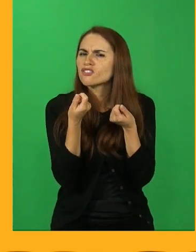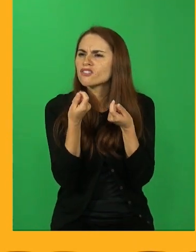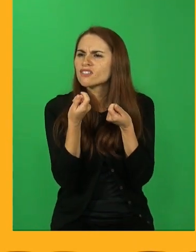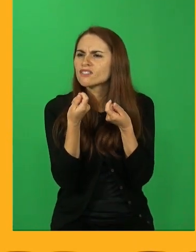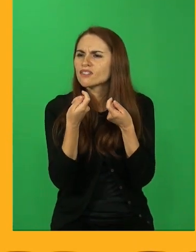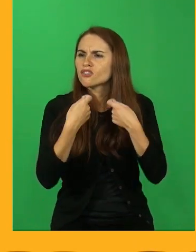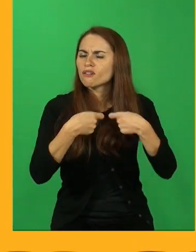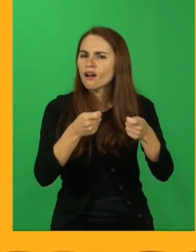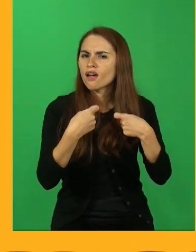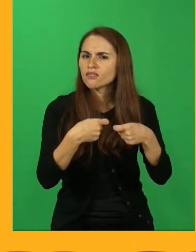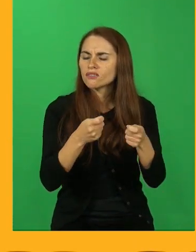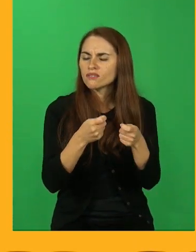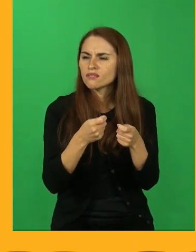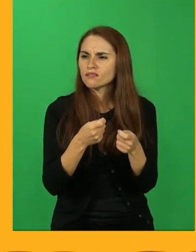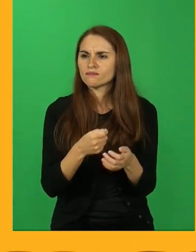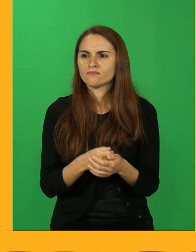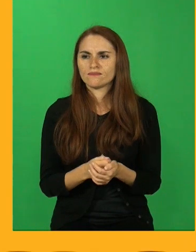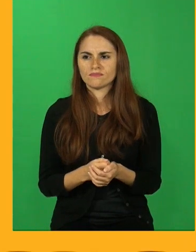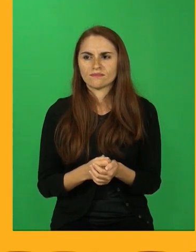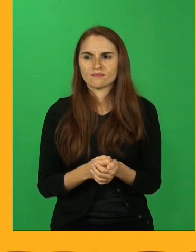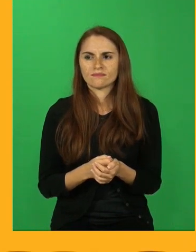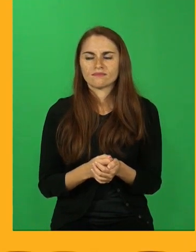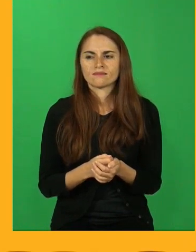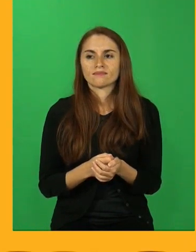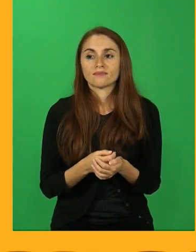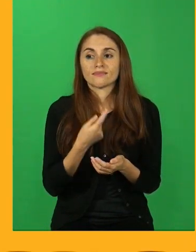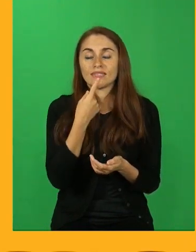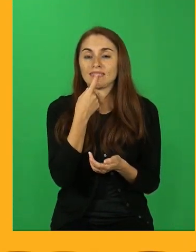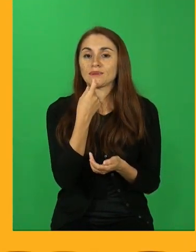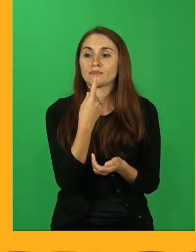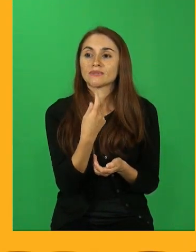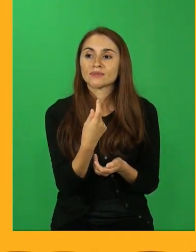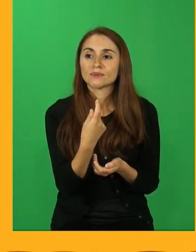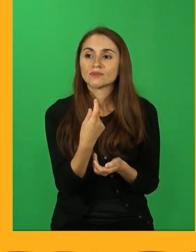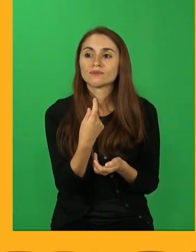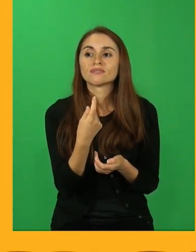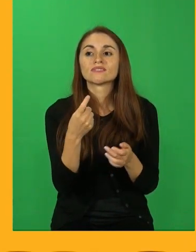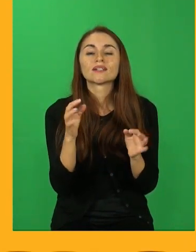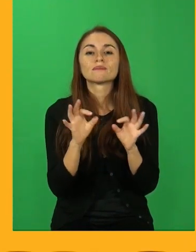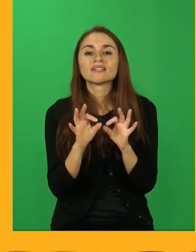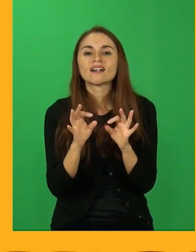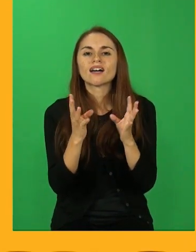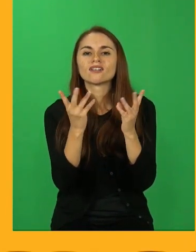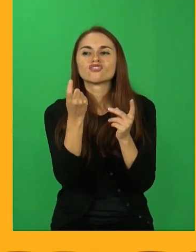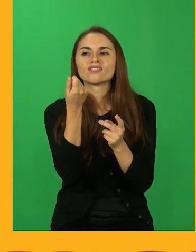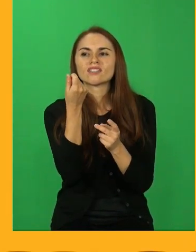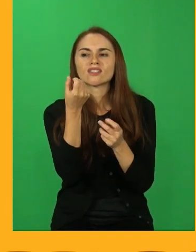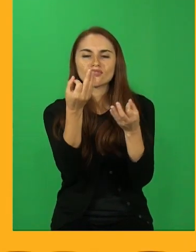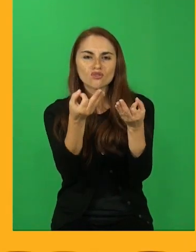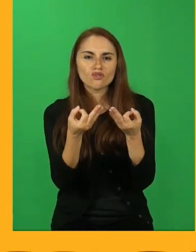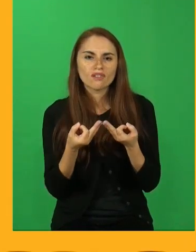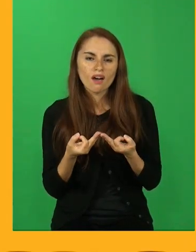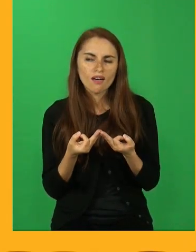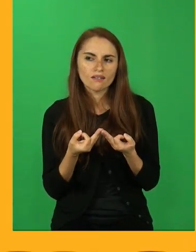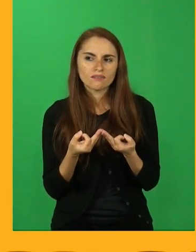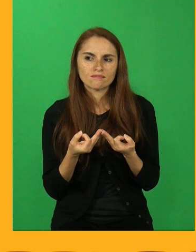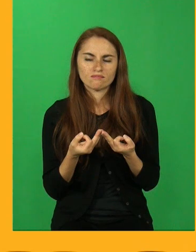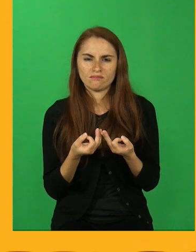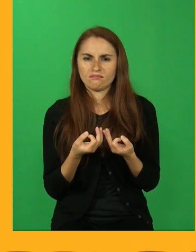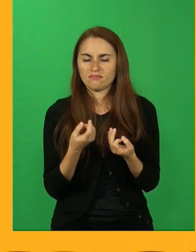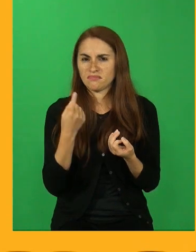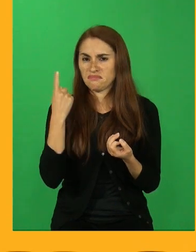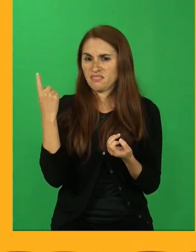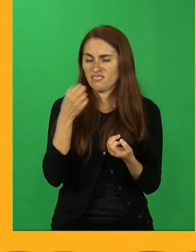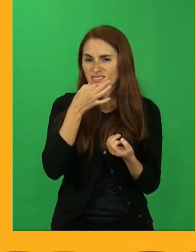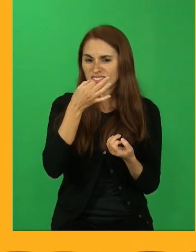los 37 cajones? Esa pregunta hace referencia al total. No hace referencia de cuándo se va a